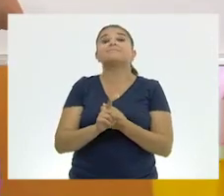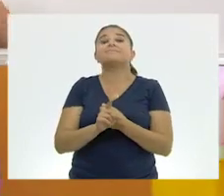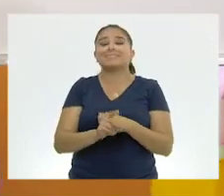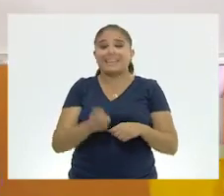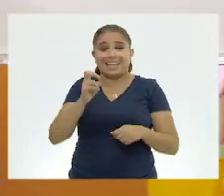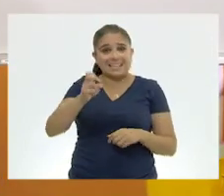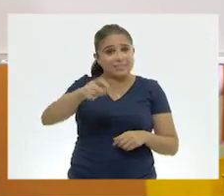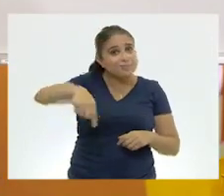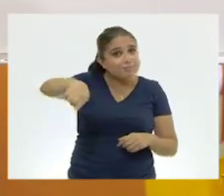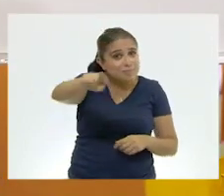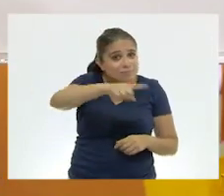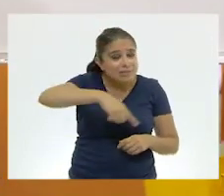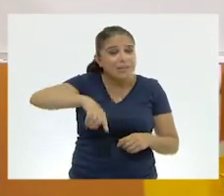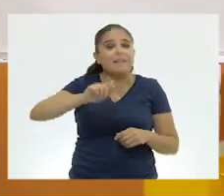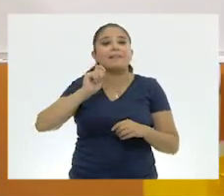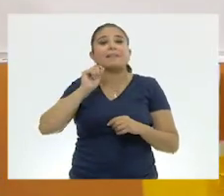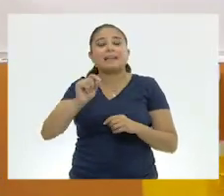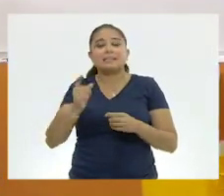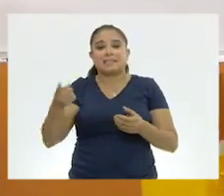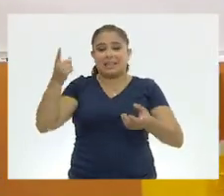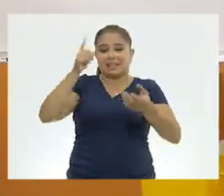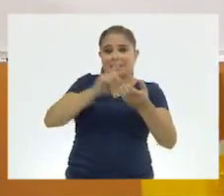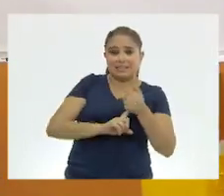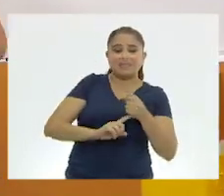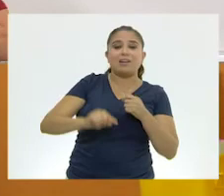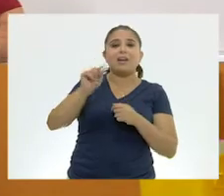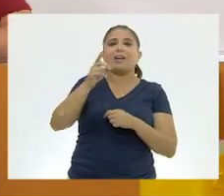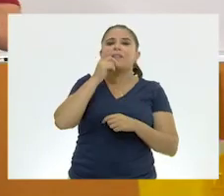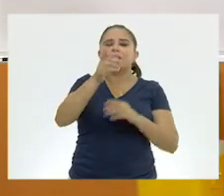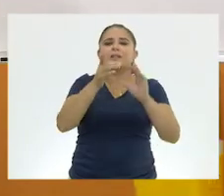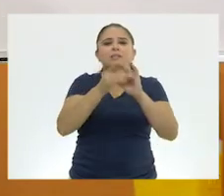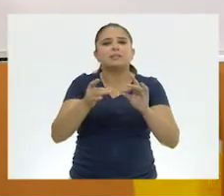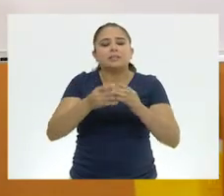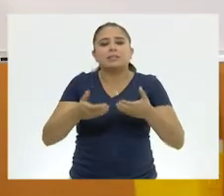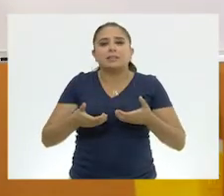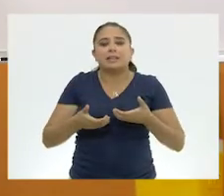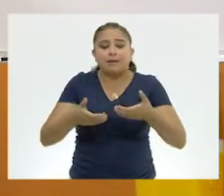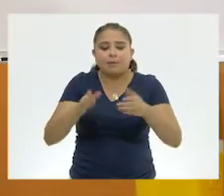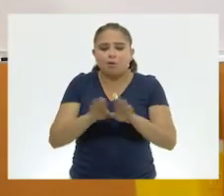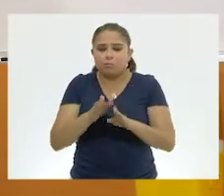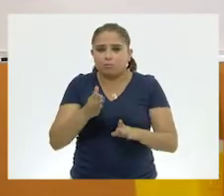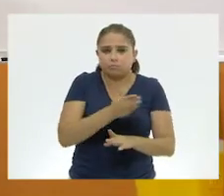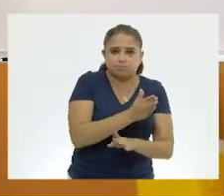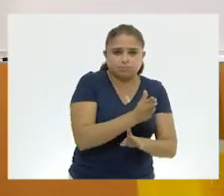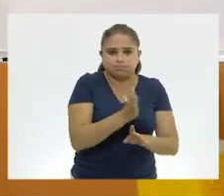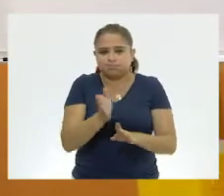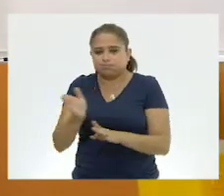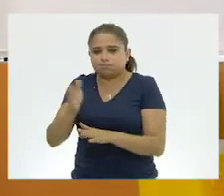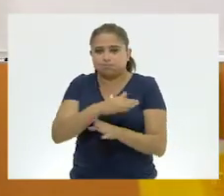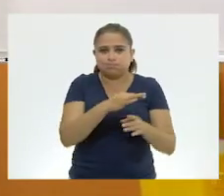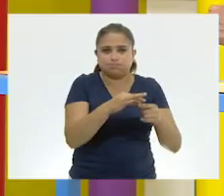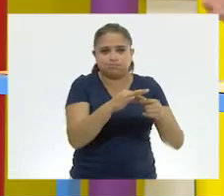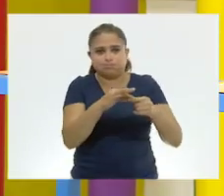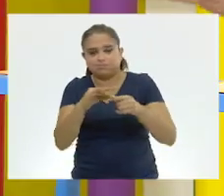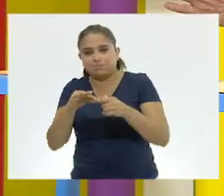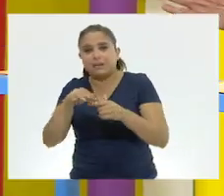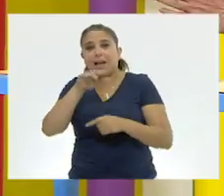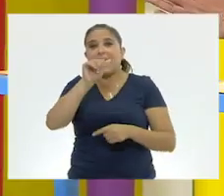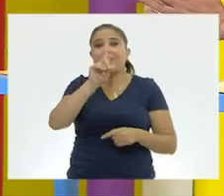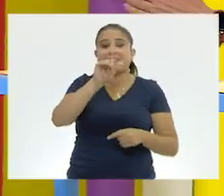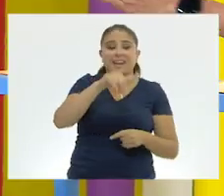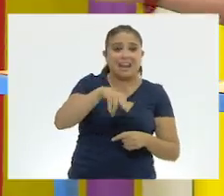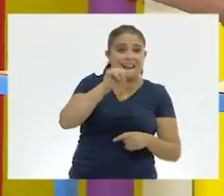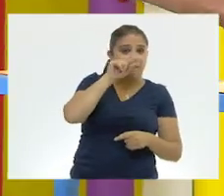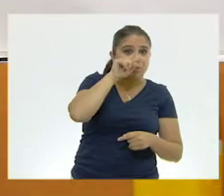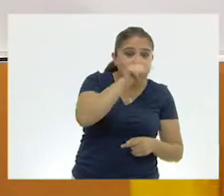tú solamente vas a tu brújula interior y ella te dice el camino. En este caso, Adriana y tú tomaron